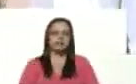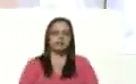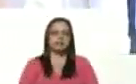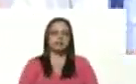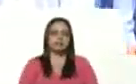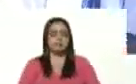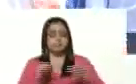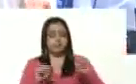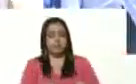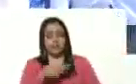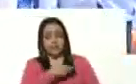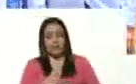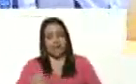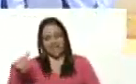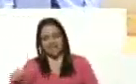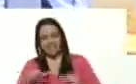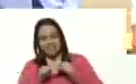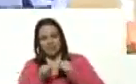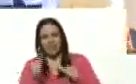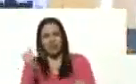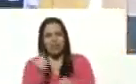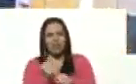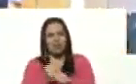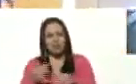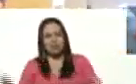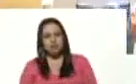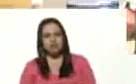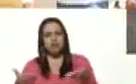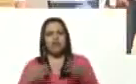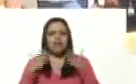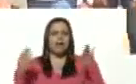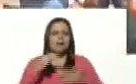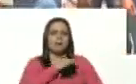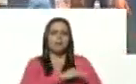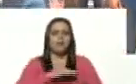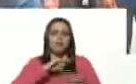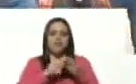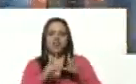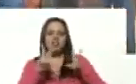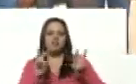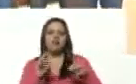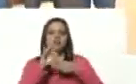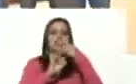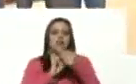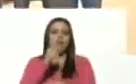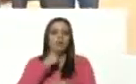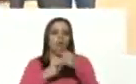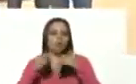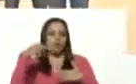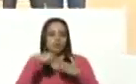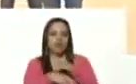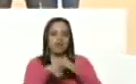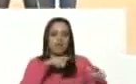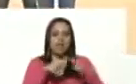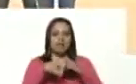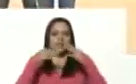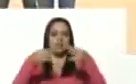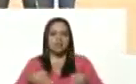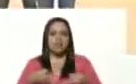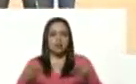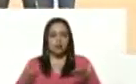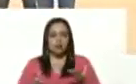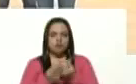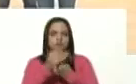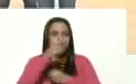Bueno, mi comandante, desde aquí seguimos trabajando en el relanzamiento de la gran misión Barrio Nuevo Barrioticolor, profundizando nuestra relación siempre de la mano con el